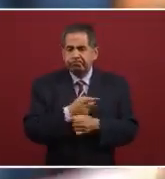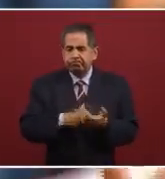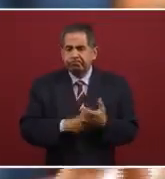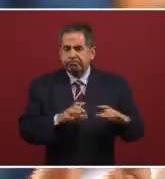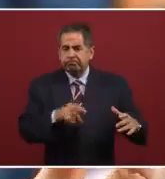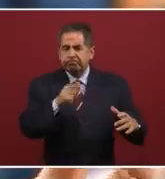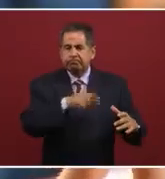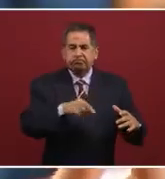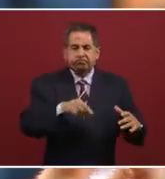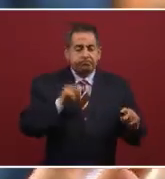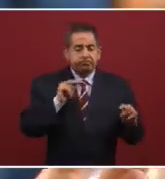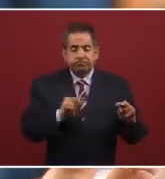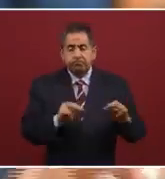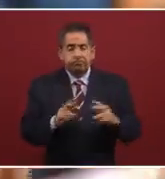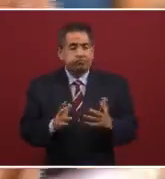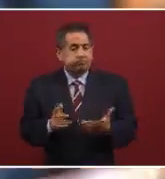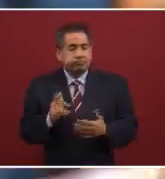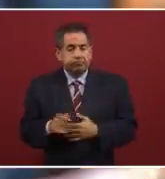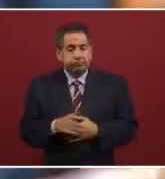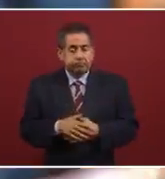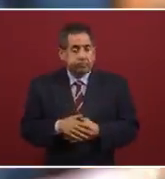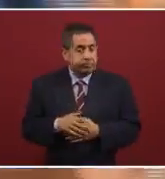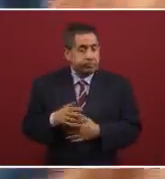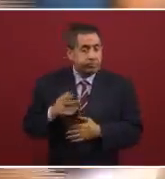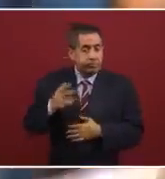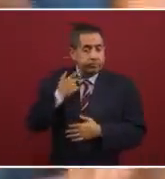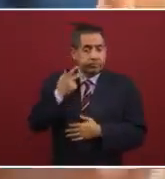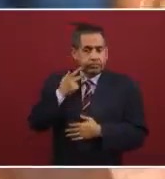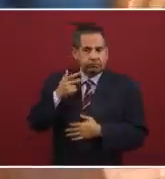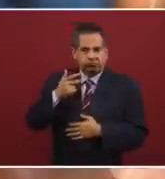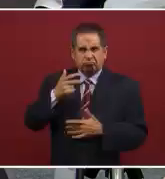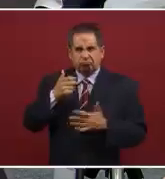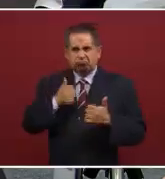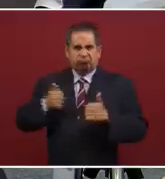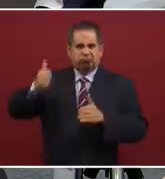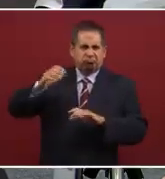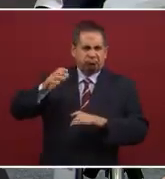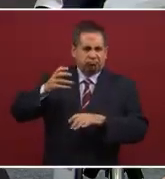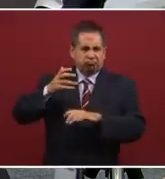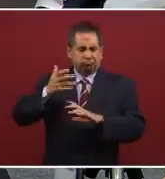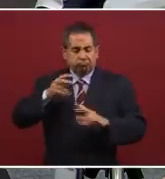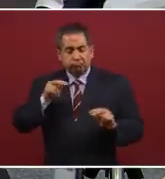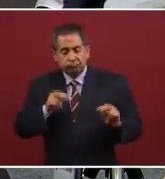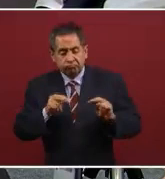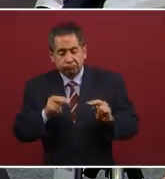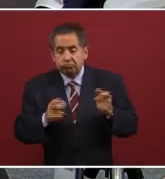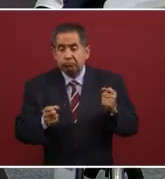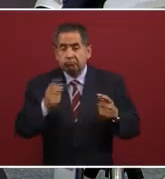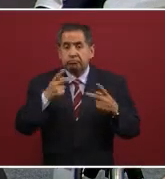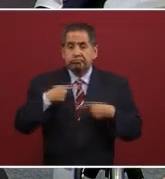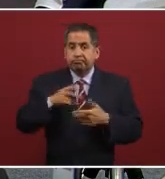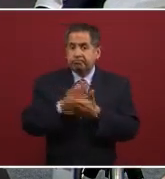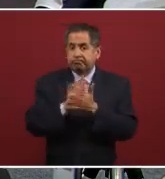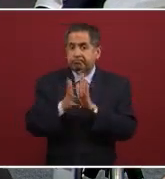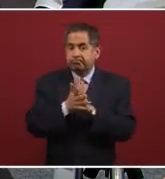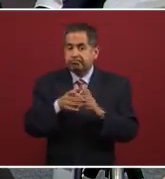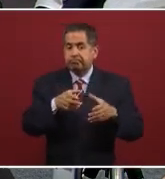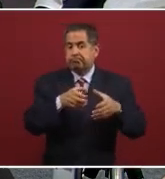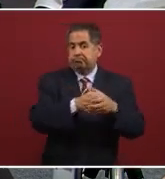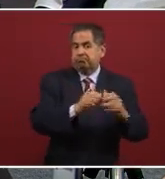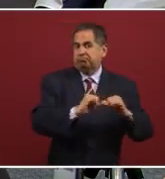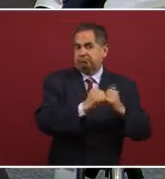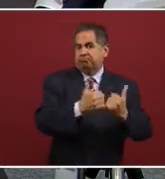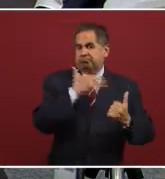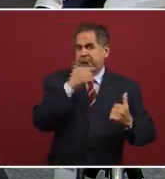que vemos cómo el sector político, las cúpulas grandes de la política, hay personajes involucrados en esto. No es la primera